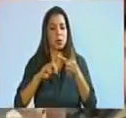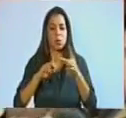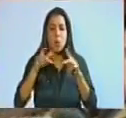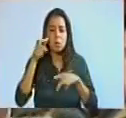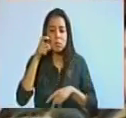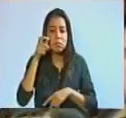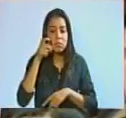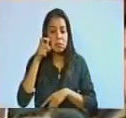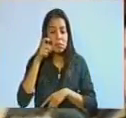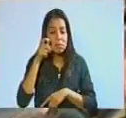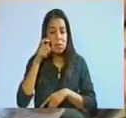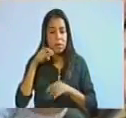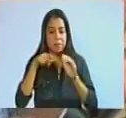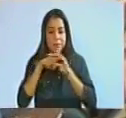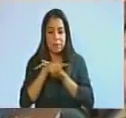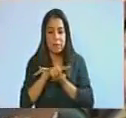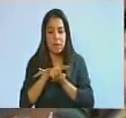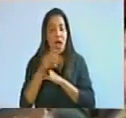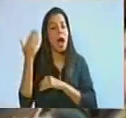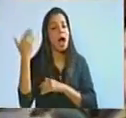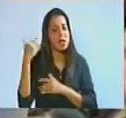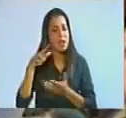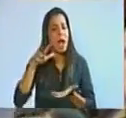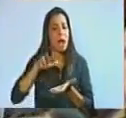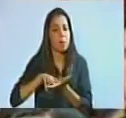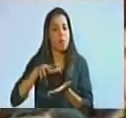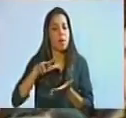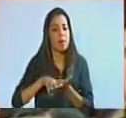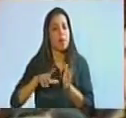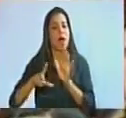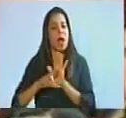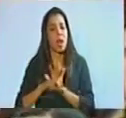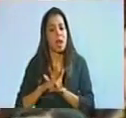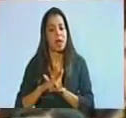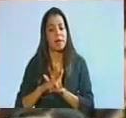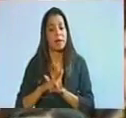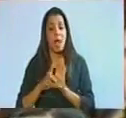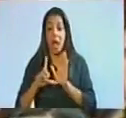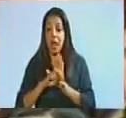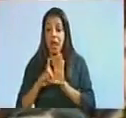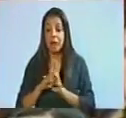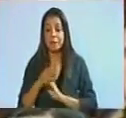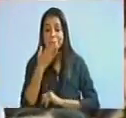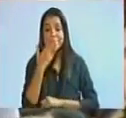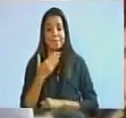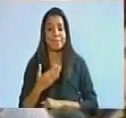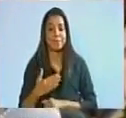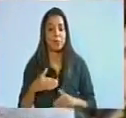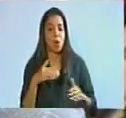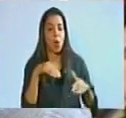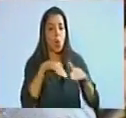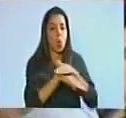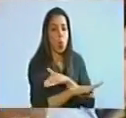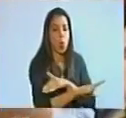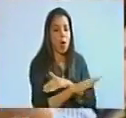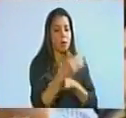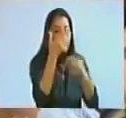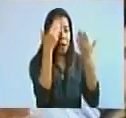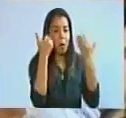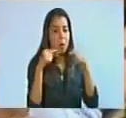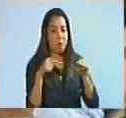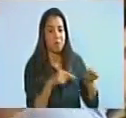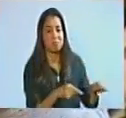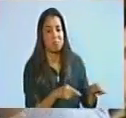aprobado muchas leyes que a veces se quedan sin hacerle seguimiento. Con mucho respeto